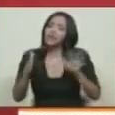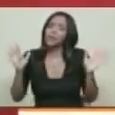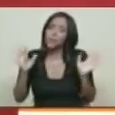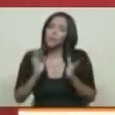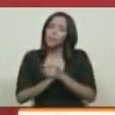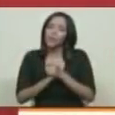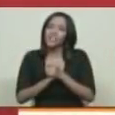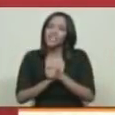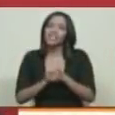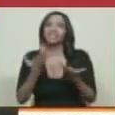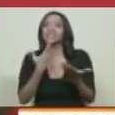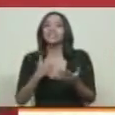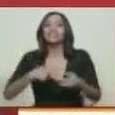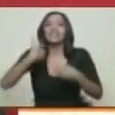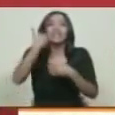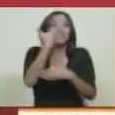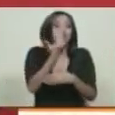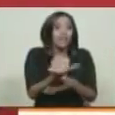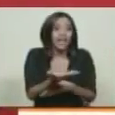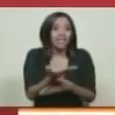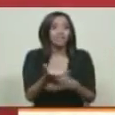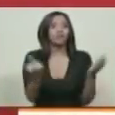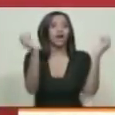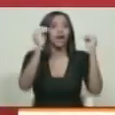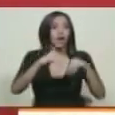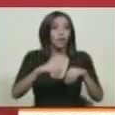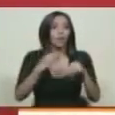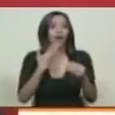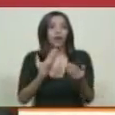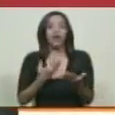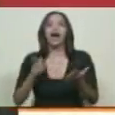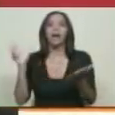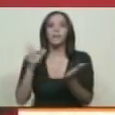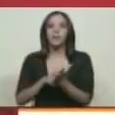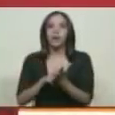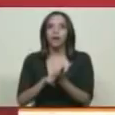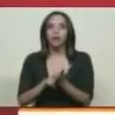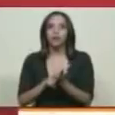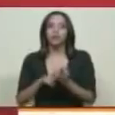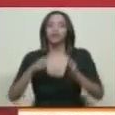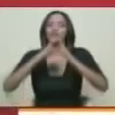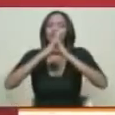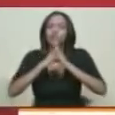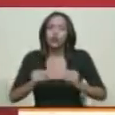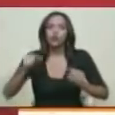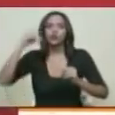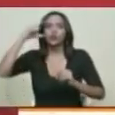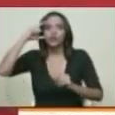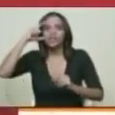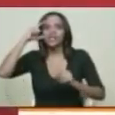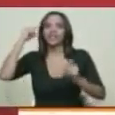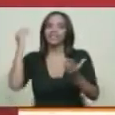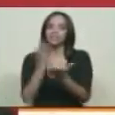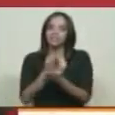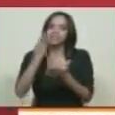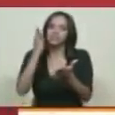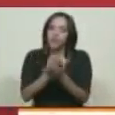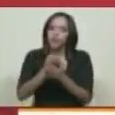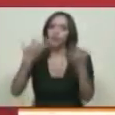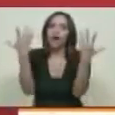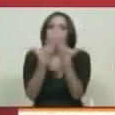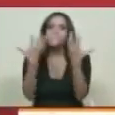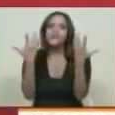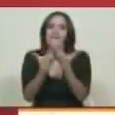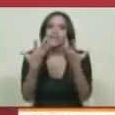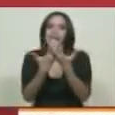talfli y le dieron talfli. Entonces, vamos a seguir en esta sinvergüenzura. Todos los días tiene que ser una pelea, un cuesta